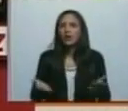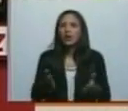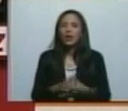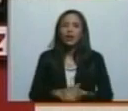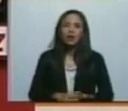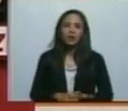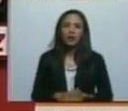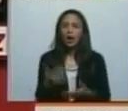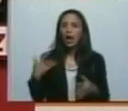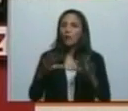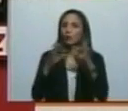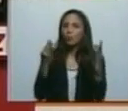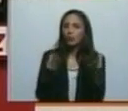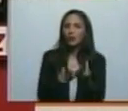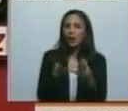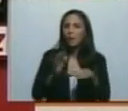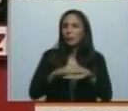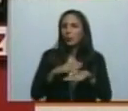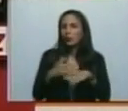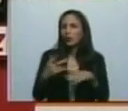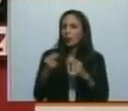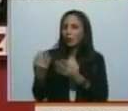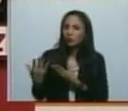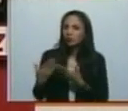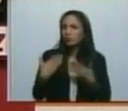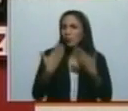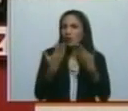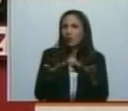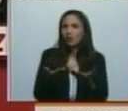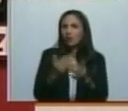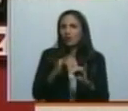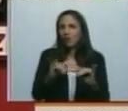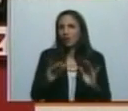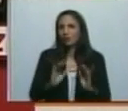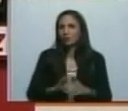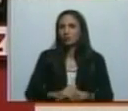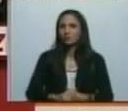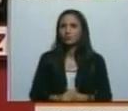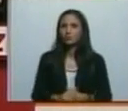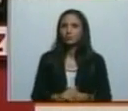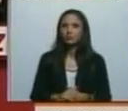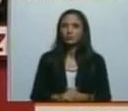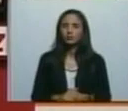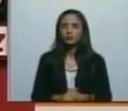qué no los entregaste? Si era así. ¿Por qué?